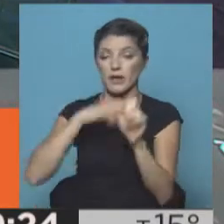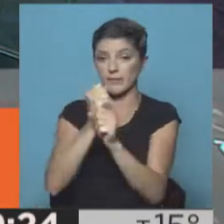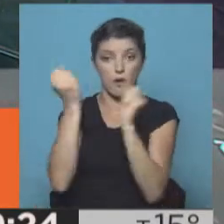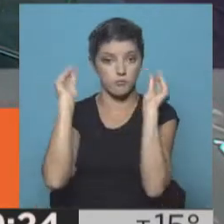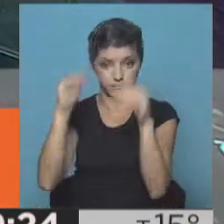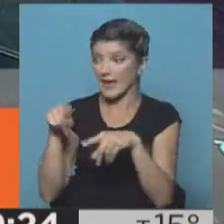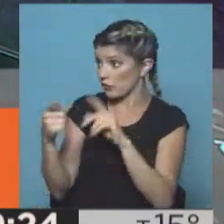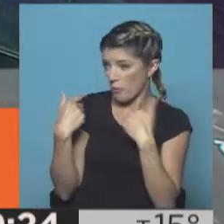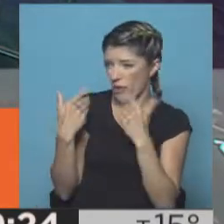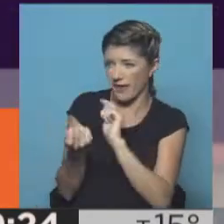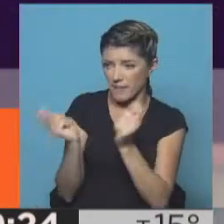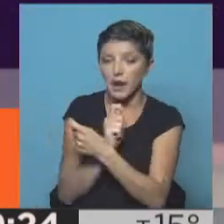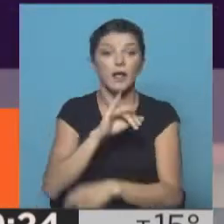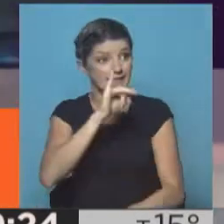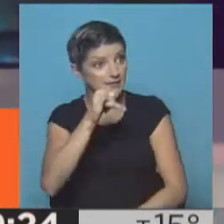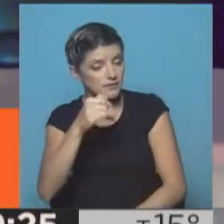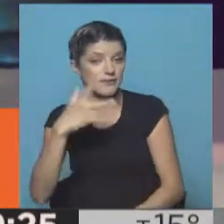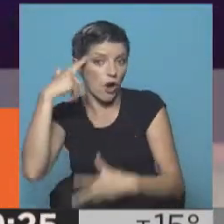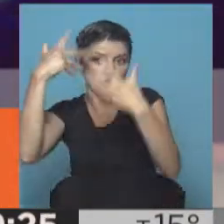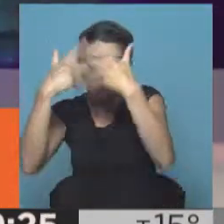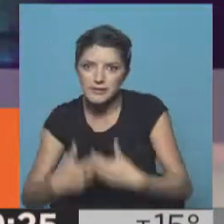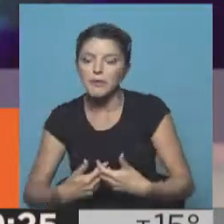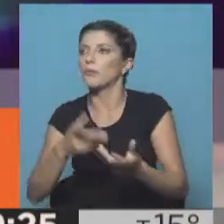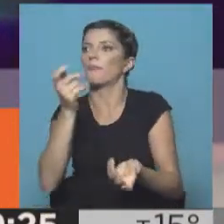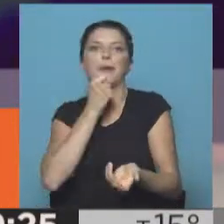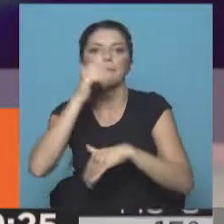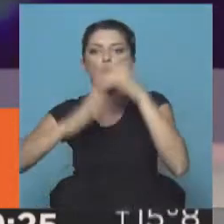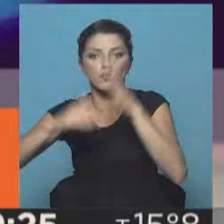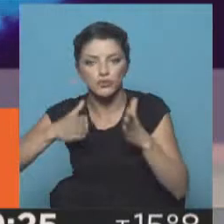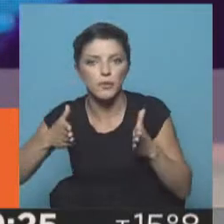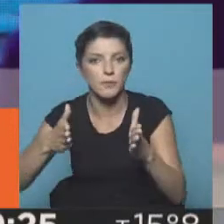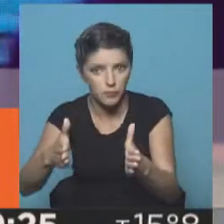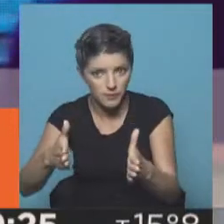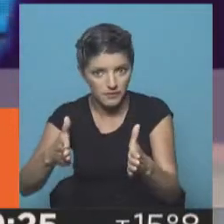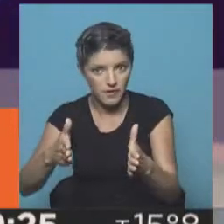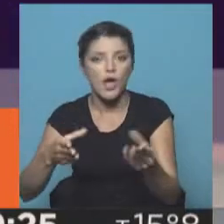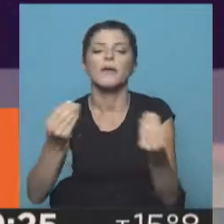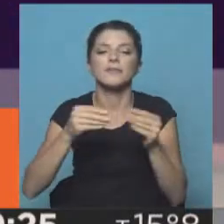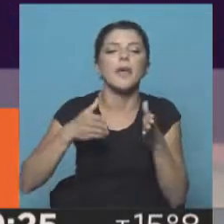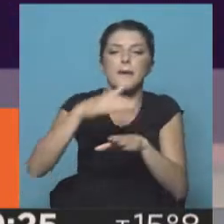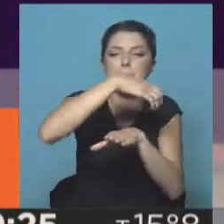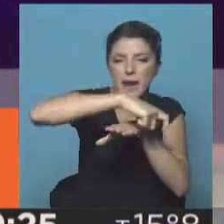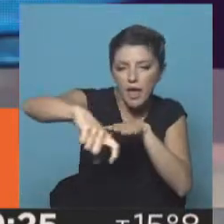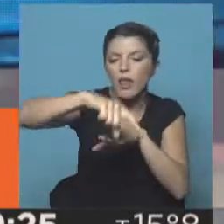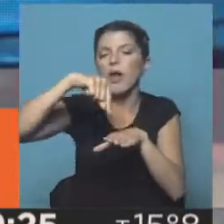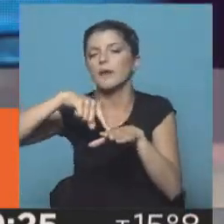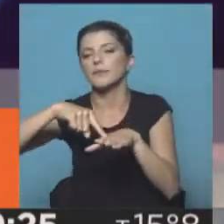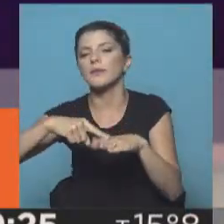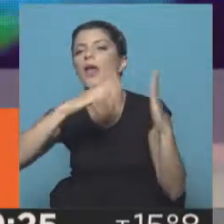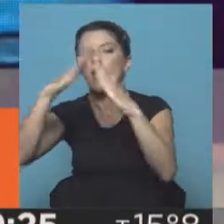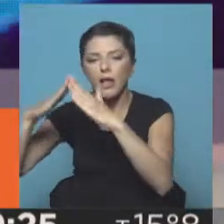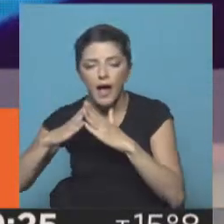podría revertir. Eso, si uno pone en marcha rápidamente obras de infraestructura, sobre todo obras de infraestructura de pico y pala, mucha vereda, cordón cuneta, vivienda